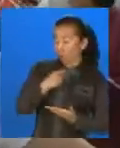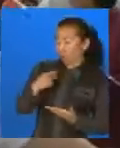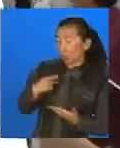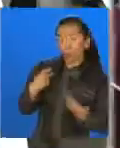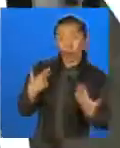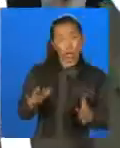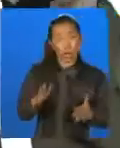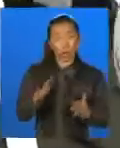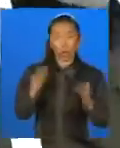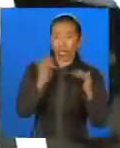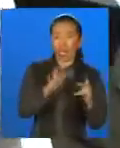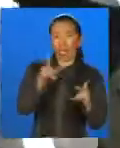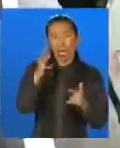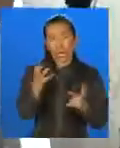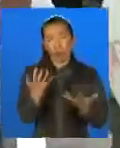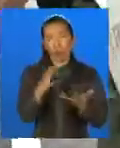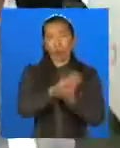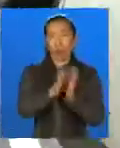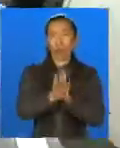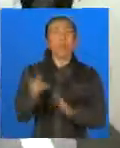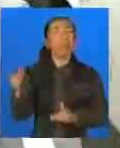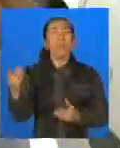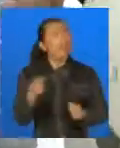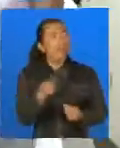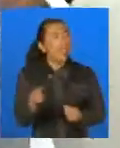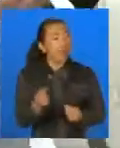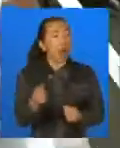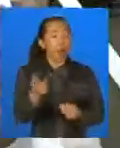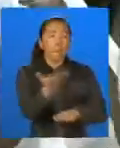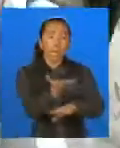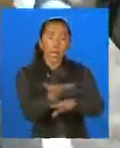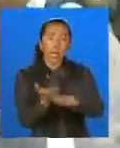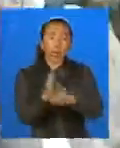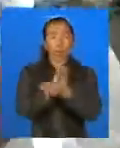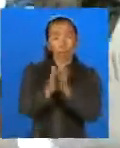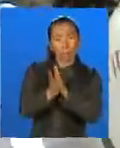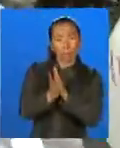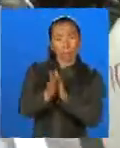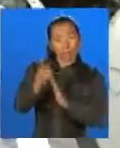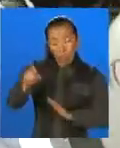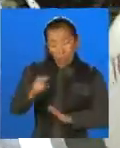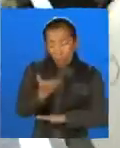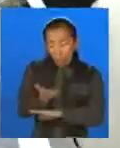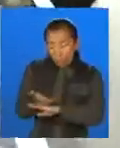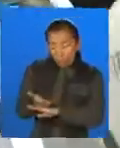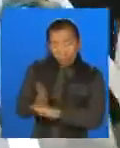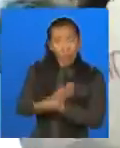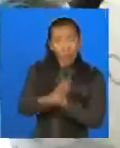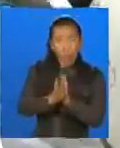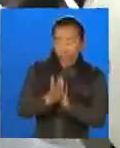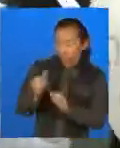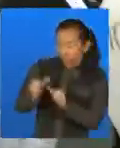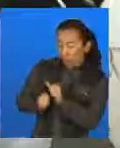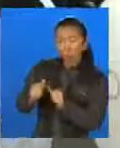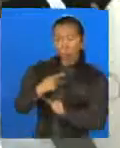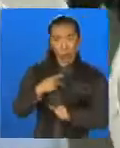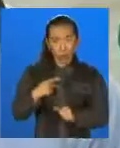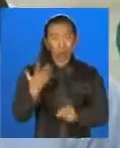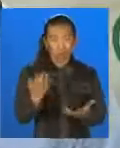nietos. Todo esto es para pedir la paz, para que hagamos algo por la paz, para que también nos sacrifiquemos cada uno de